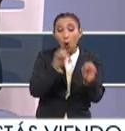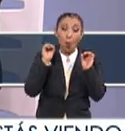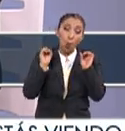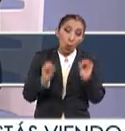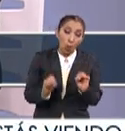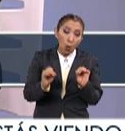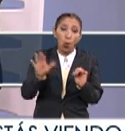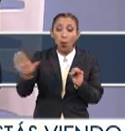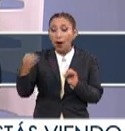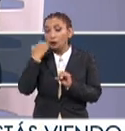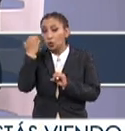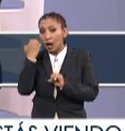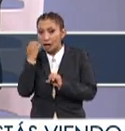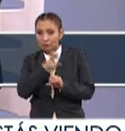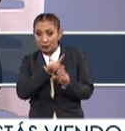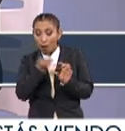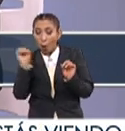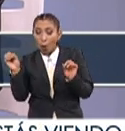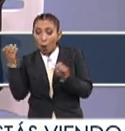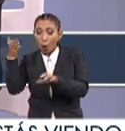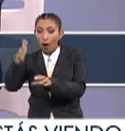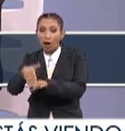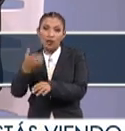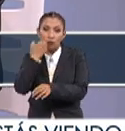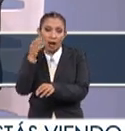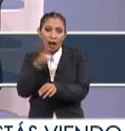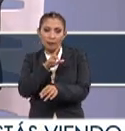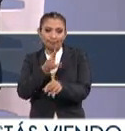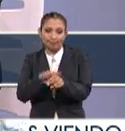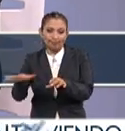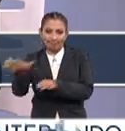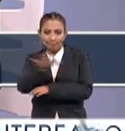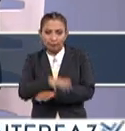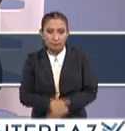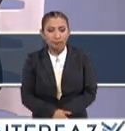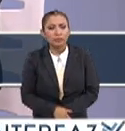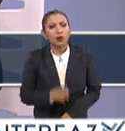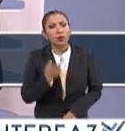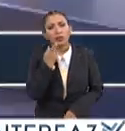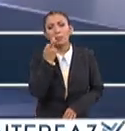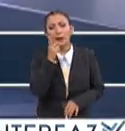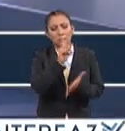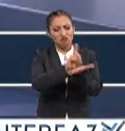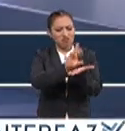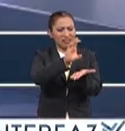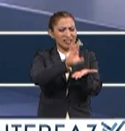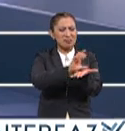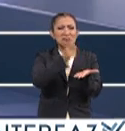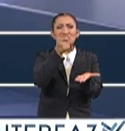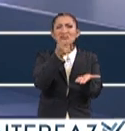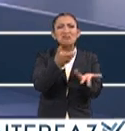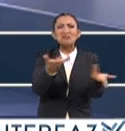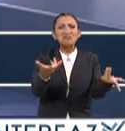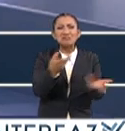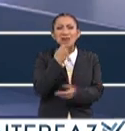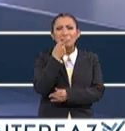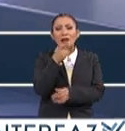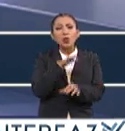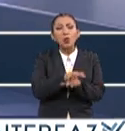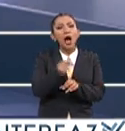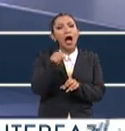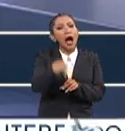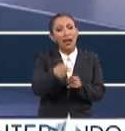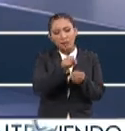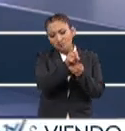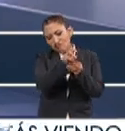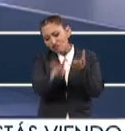bien a la escuela regular. Claro, cuando hablamos de una discapacidad, ¿de qué estamos hablando y cuáles son